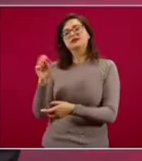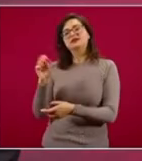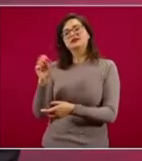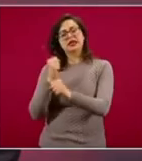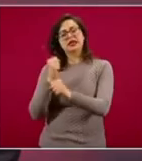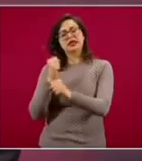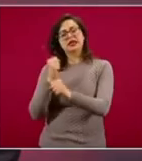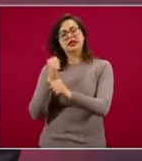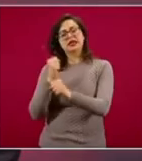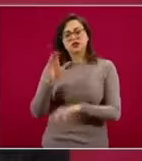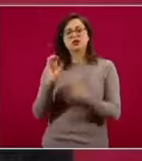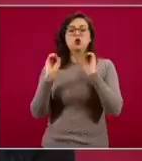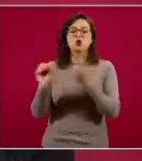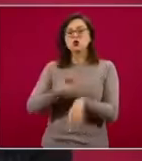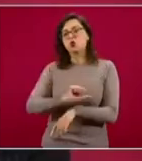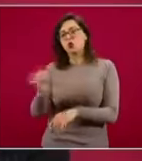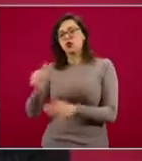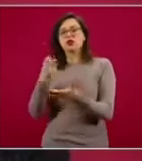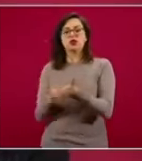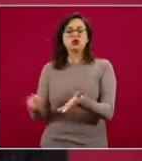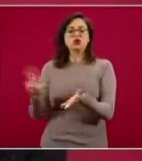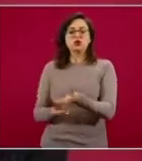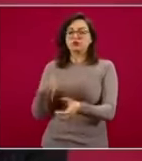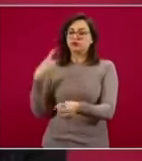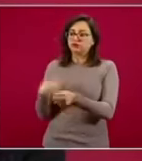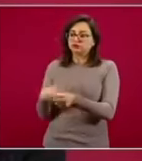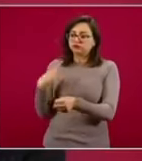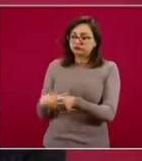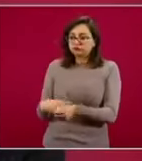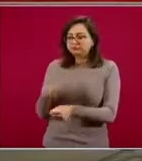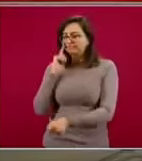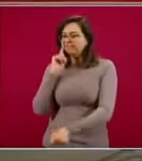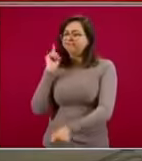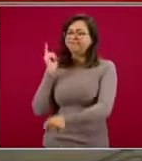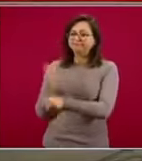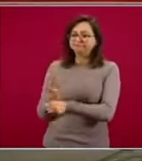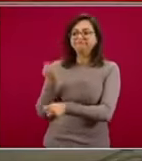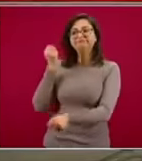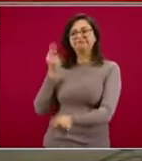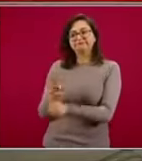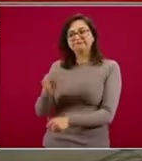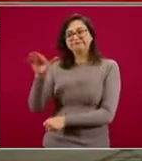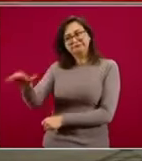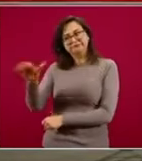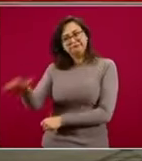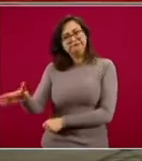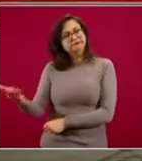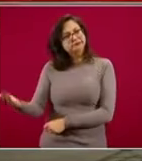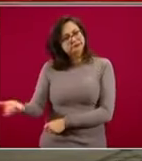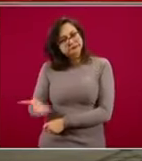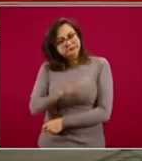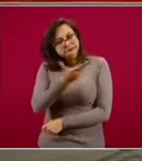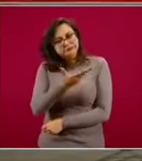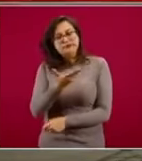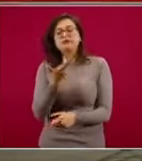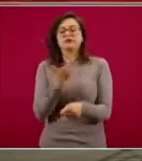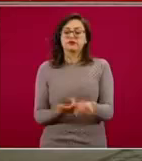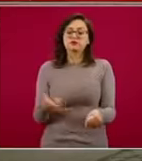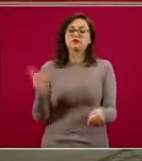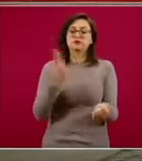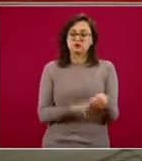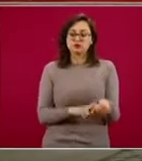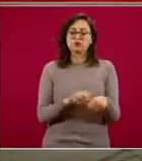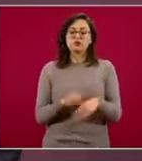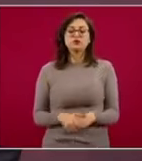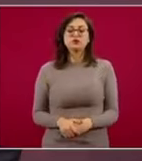crónicas, se les invite a acudir a las instalaciones de salud si es que resultan en